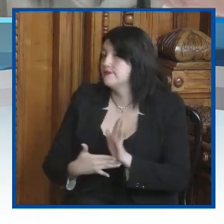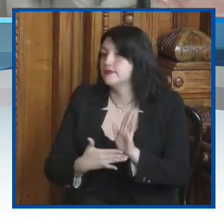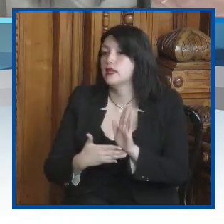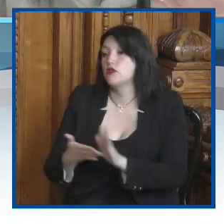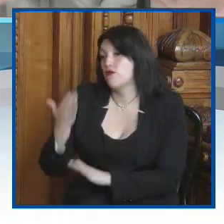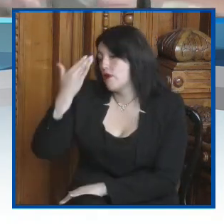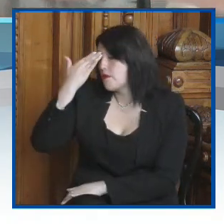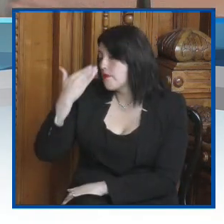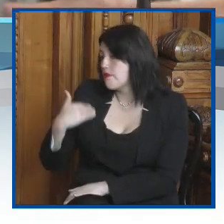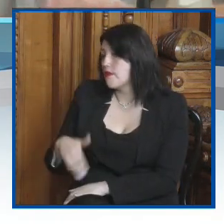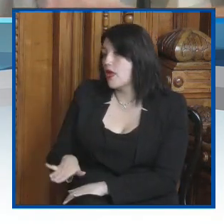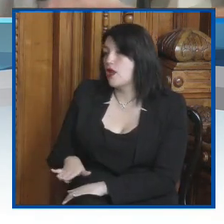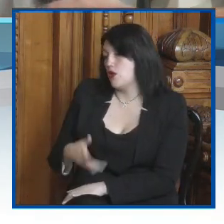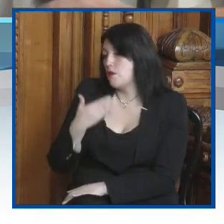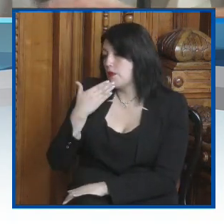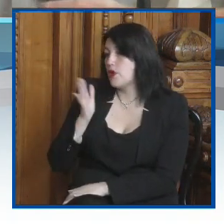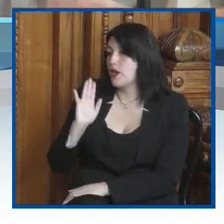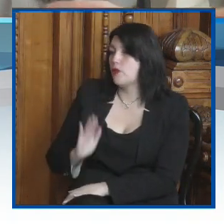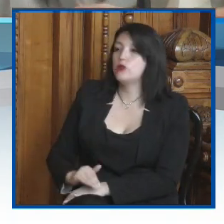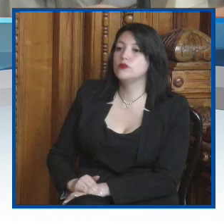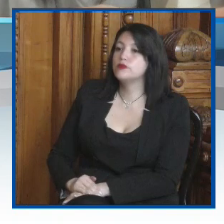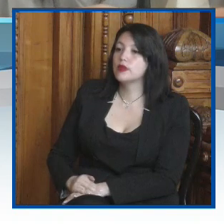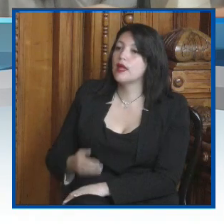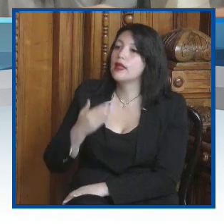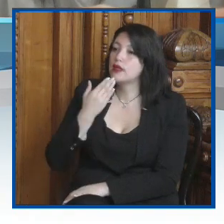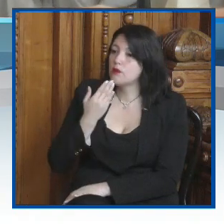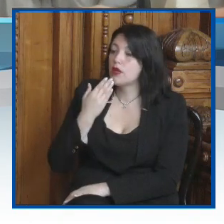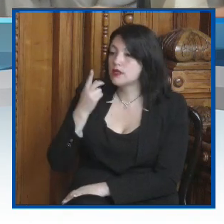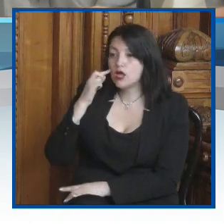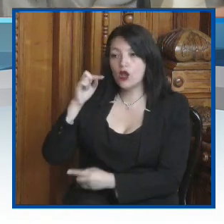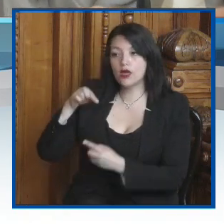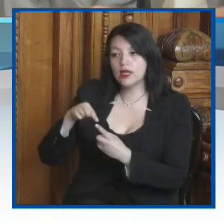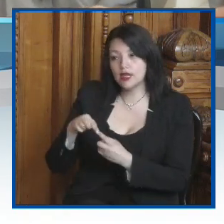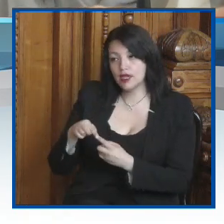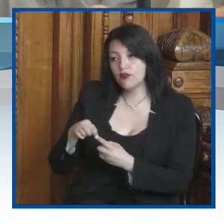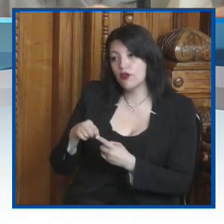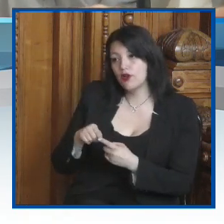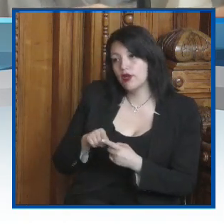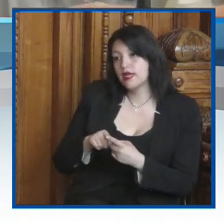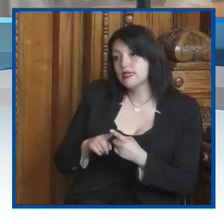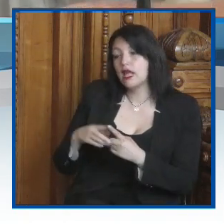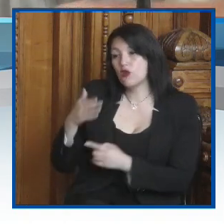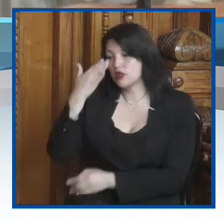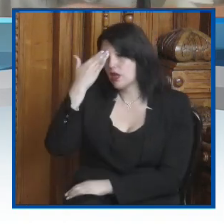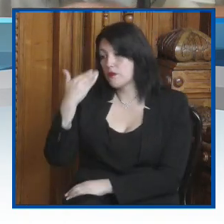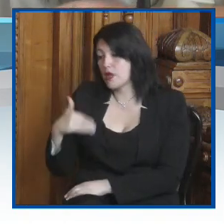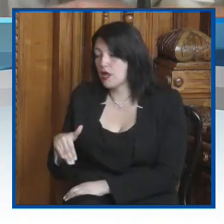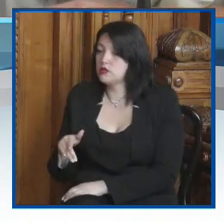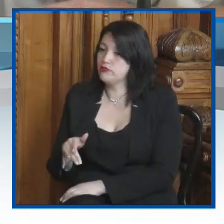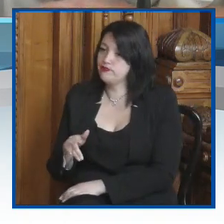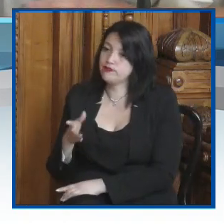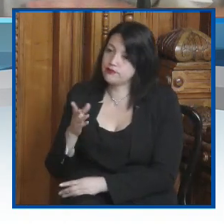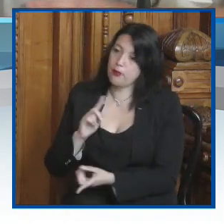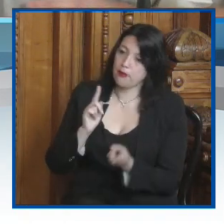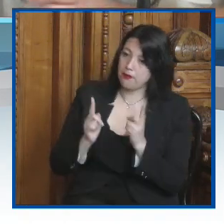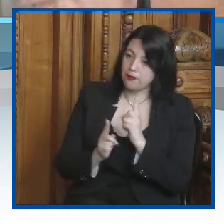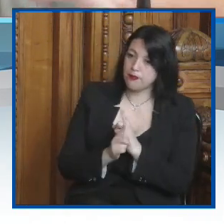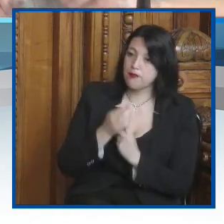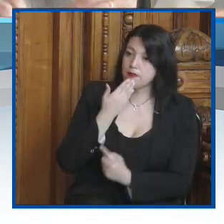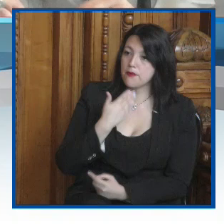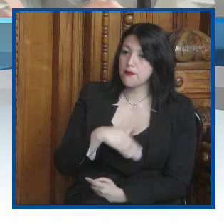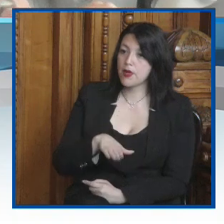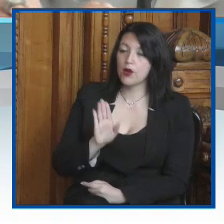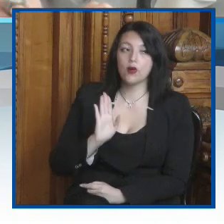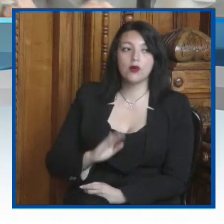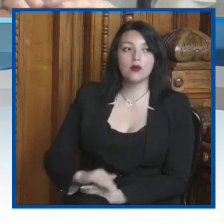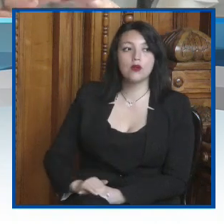mal, lo mejoramos, porque también ese es el objetivo, reconocer si algo nos da mal y mejorarlo. Desde el